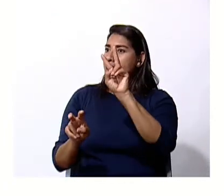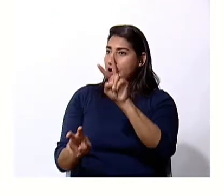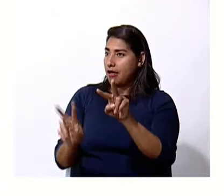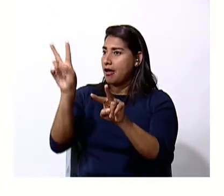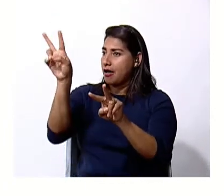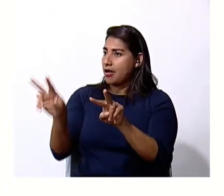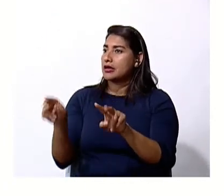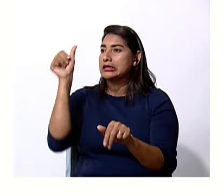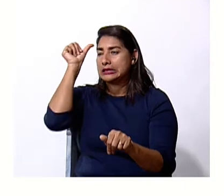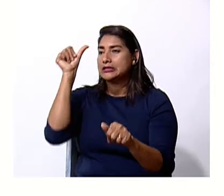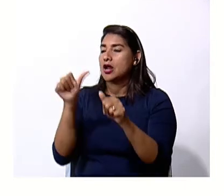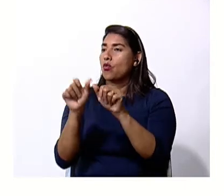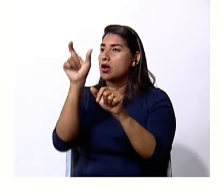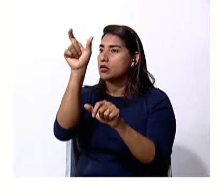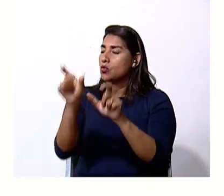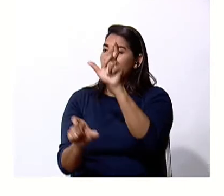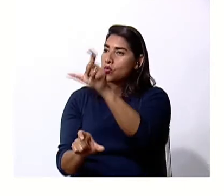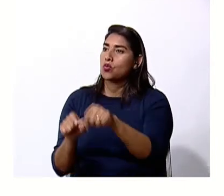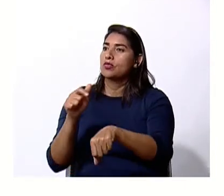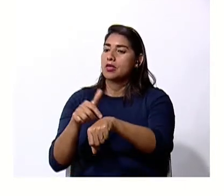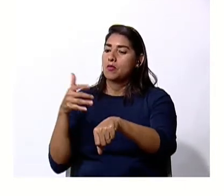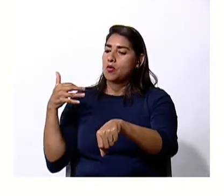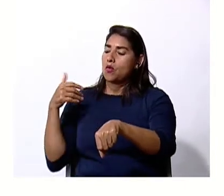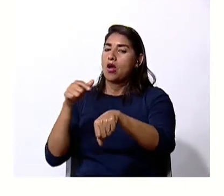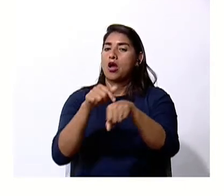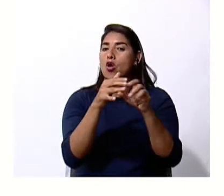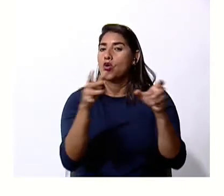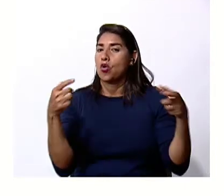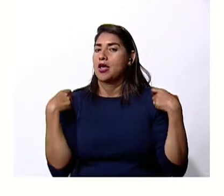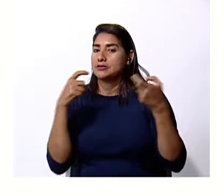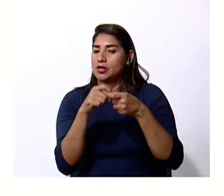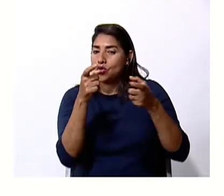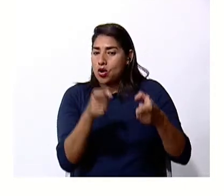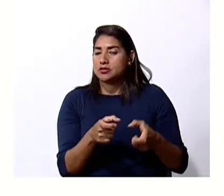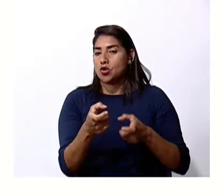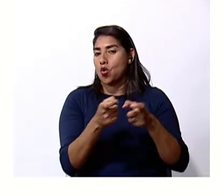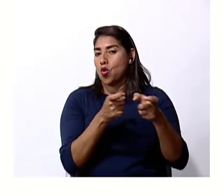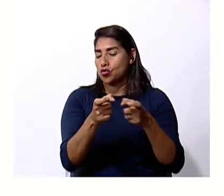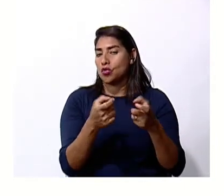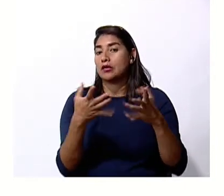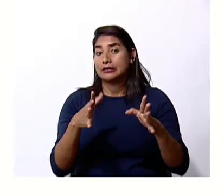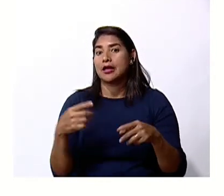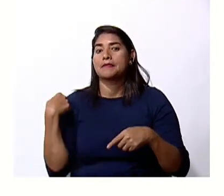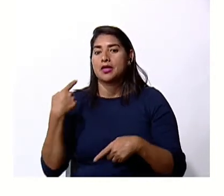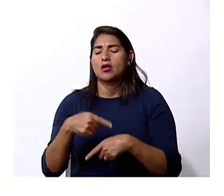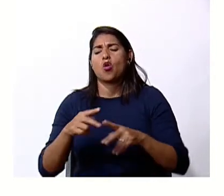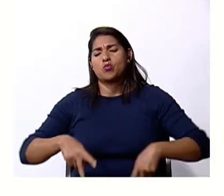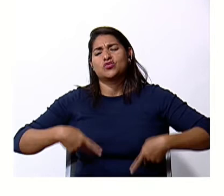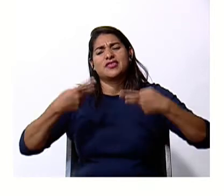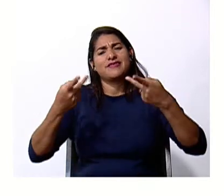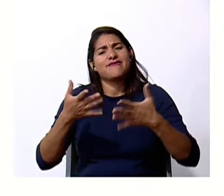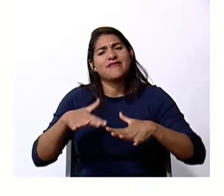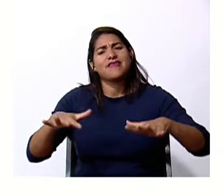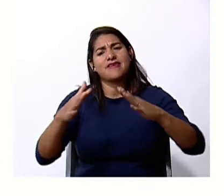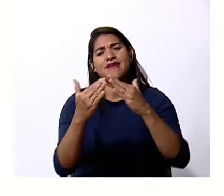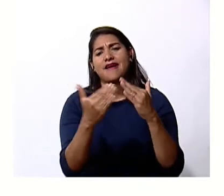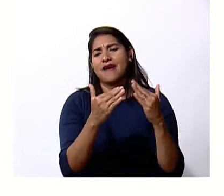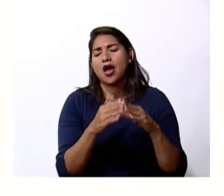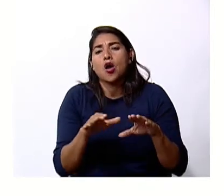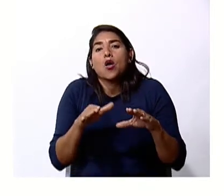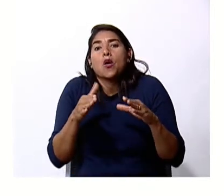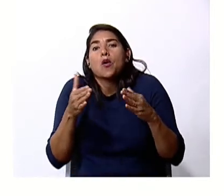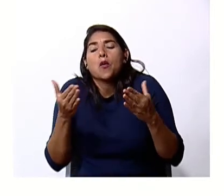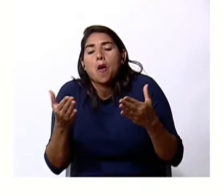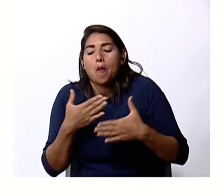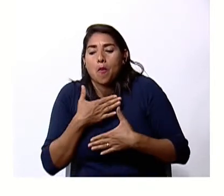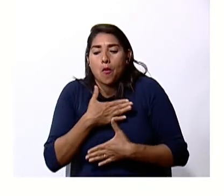que recuerden todo lo que sucedía en la época colonial, cómo era que se vivía. Cómo era que